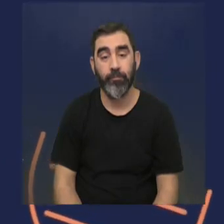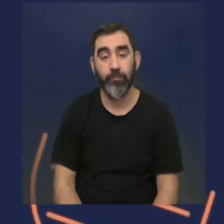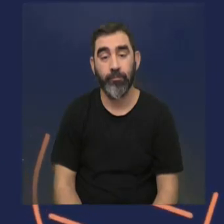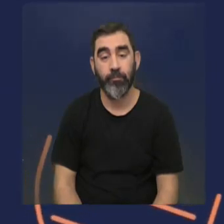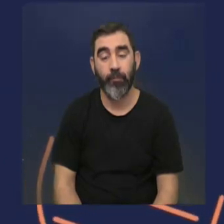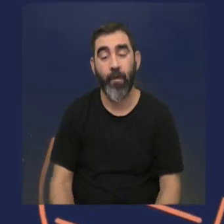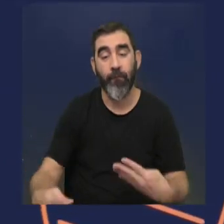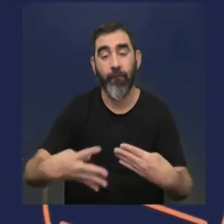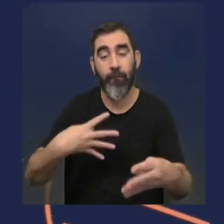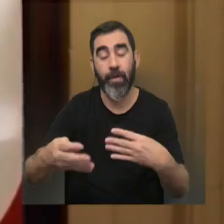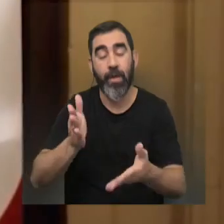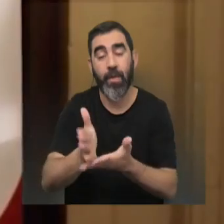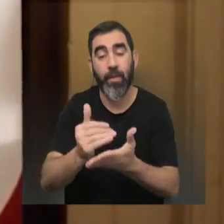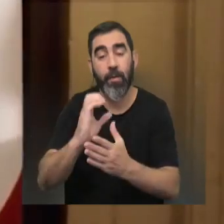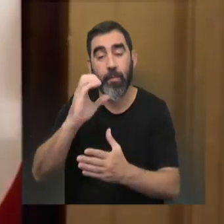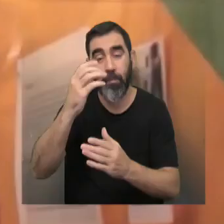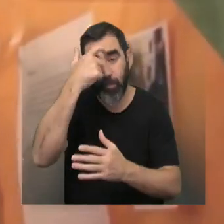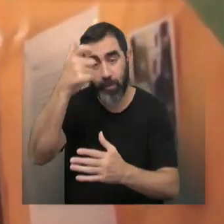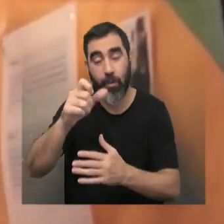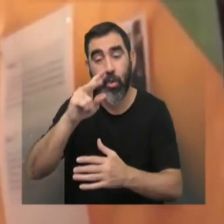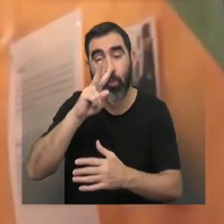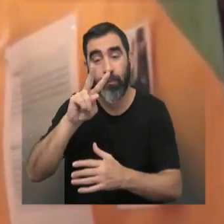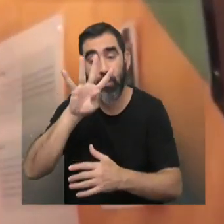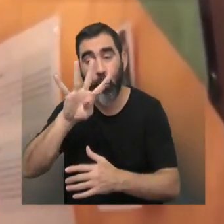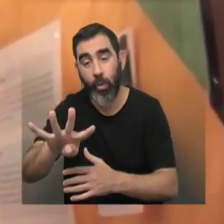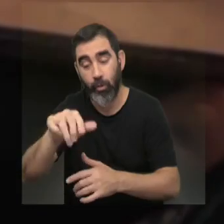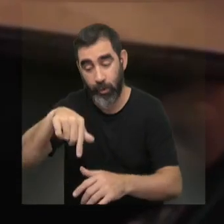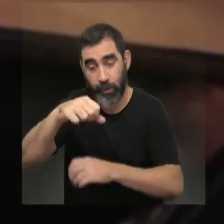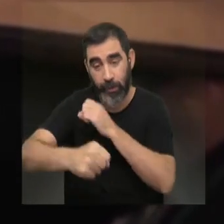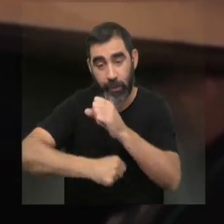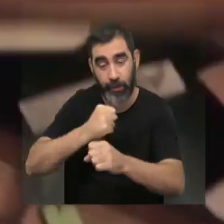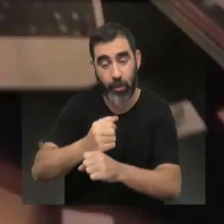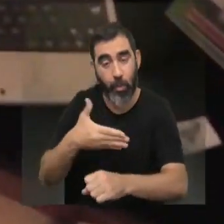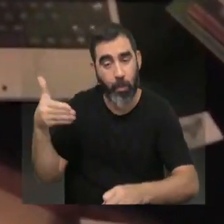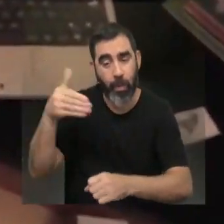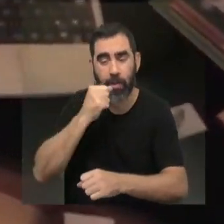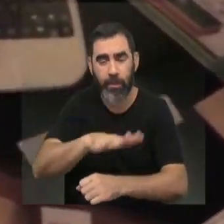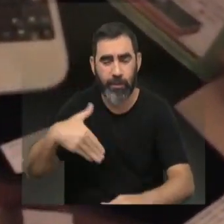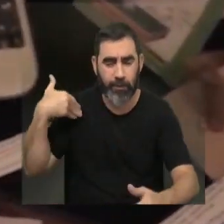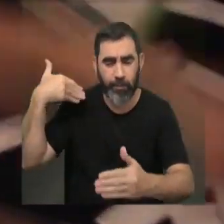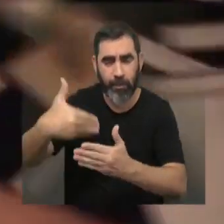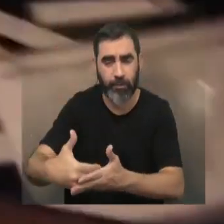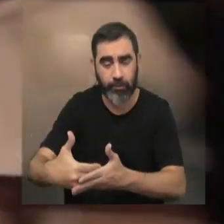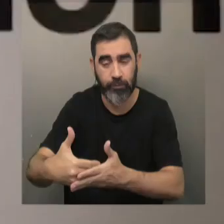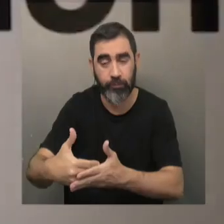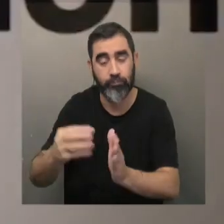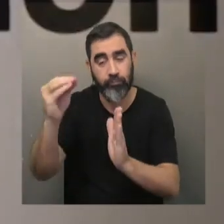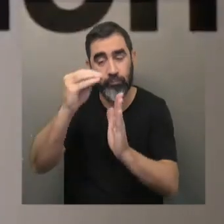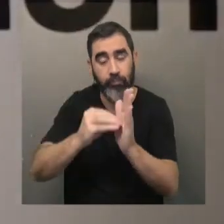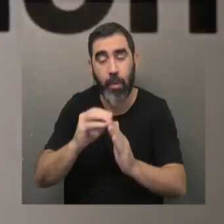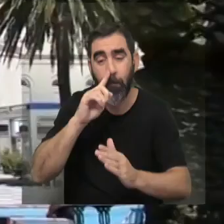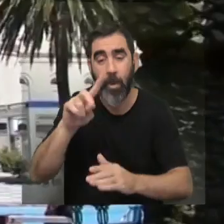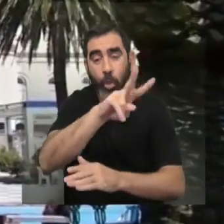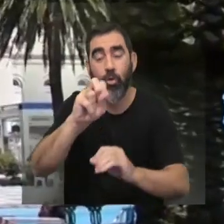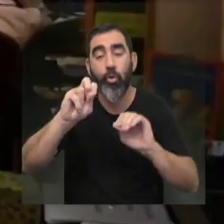Las ferias departamentales de clubes de ciencia 2024 tendrán este año una participación histórica, ya que se registraron